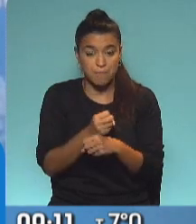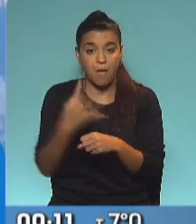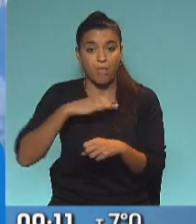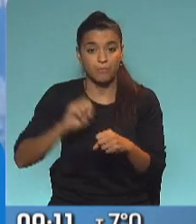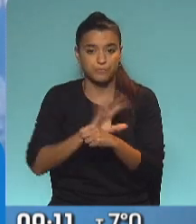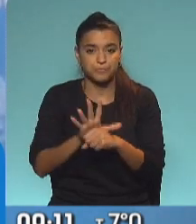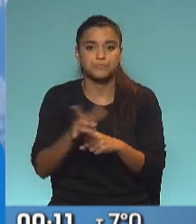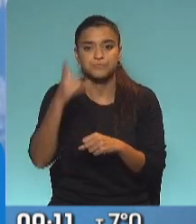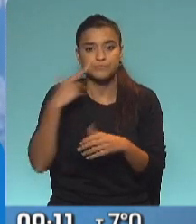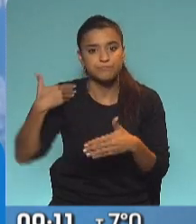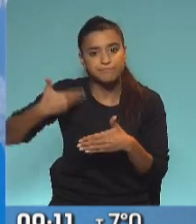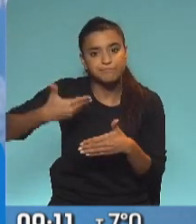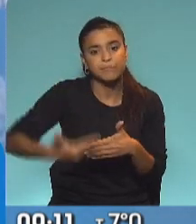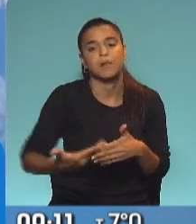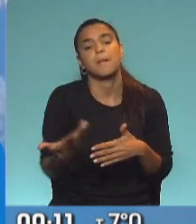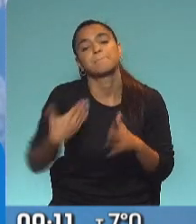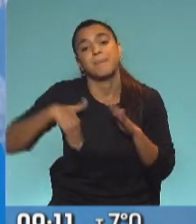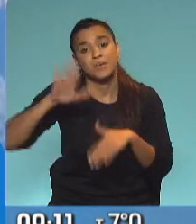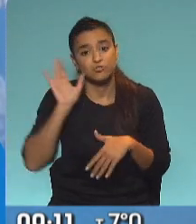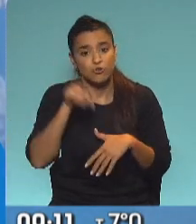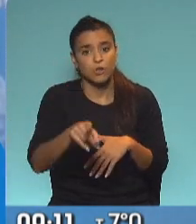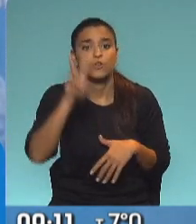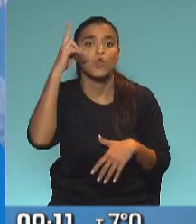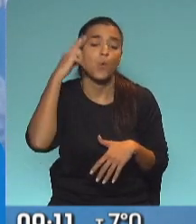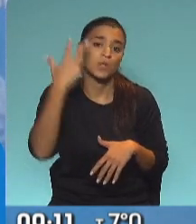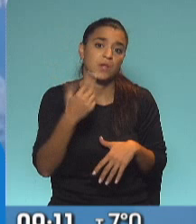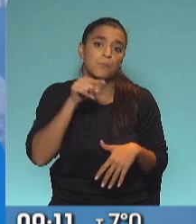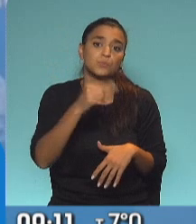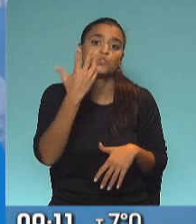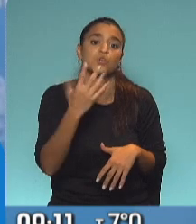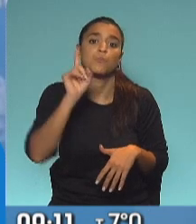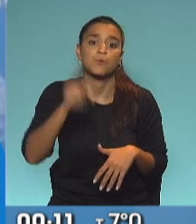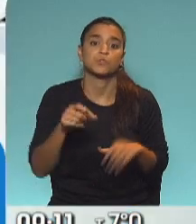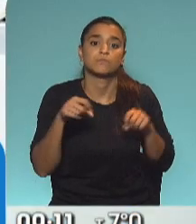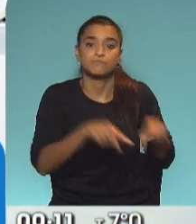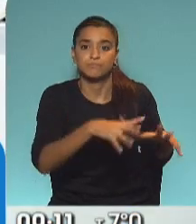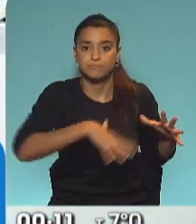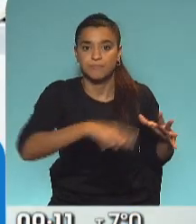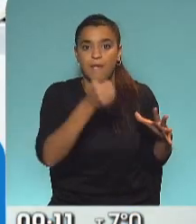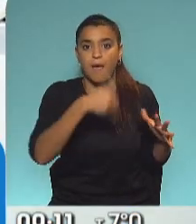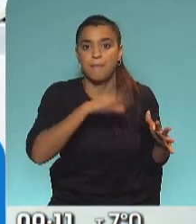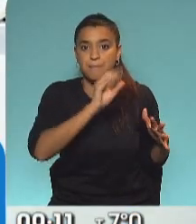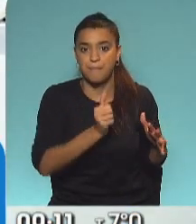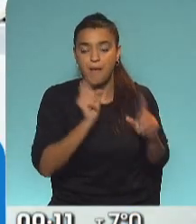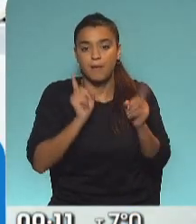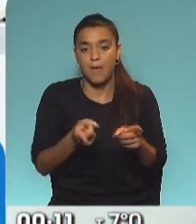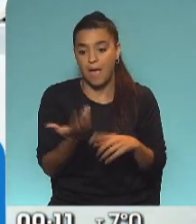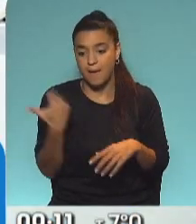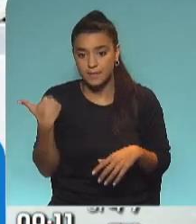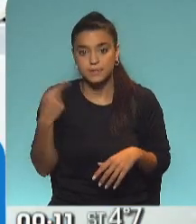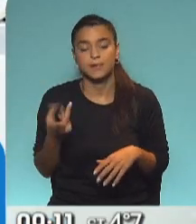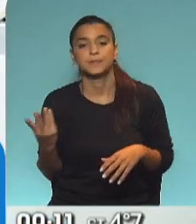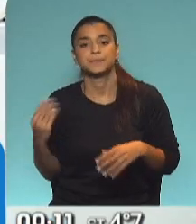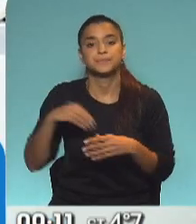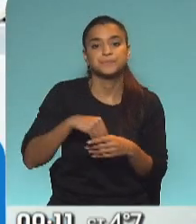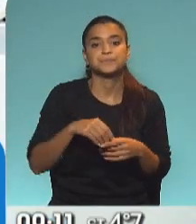estos días, como últimamente, la gran mayoría, 93.5%, son de AMBA. En el día de ayer se